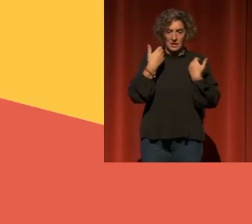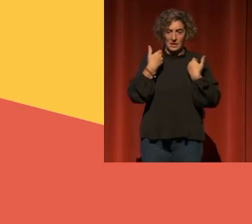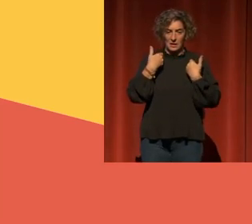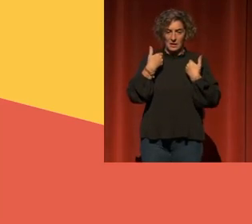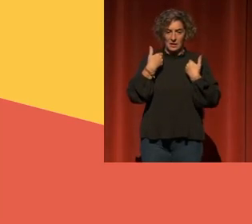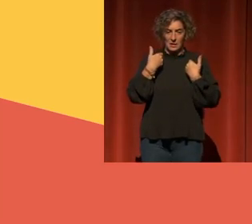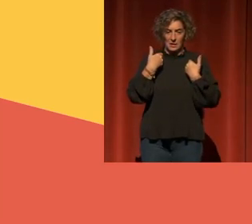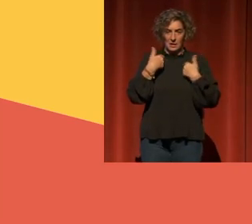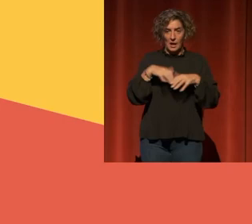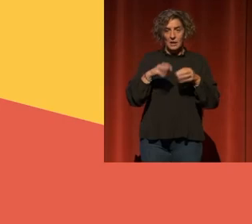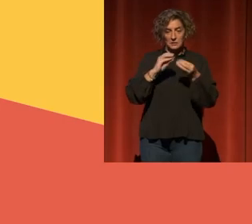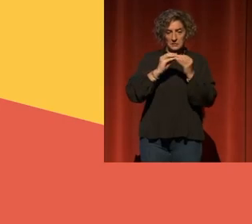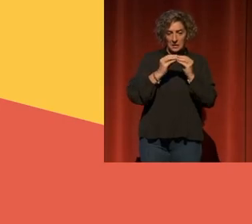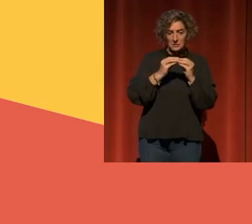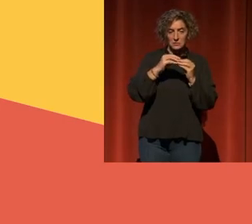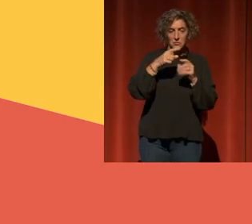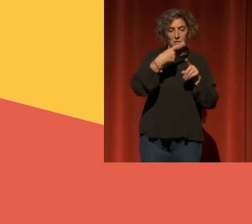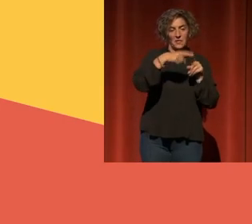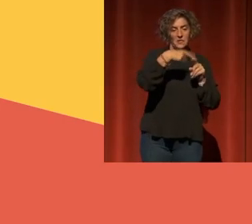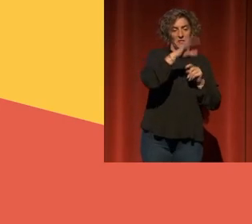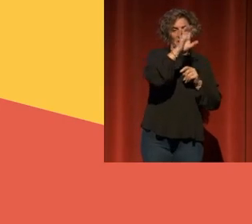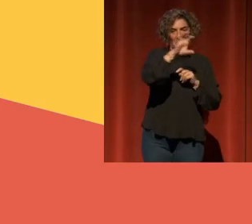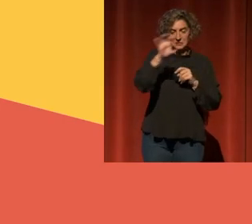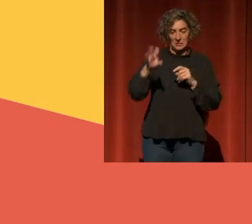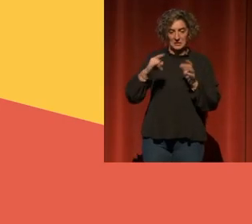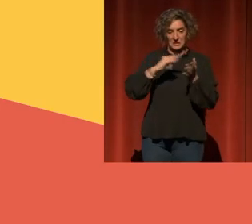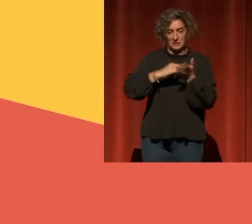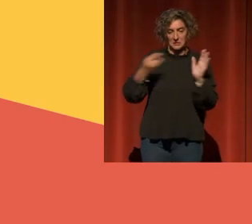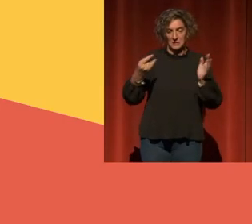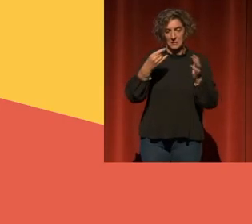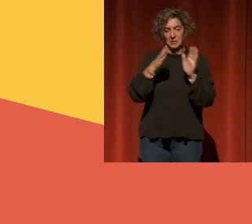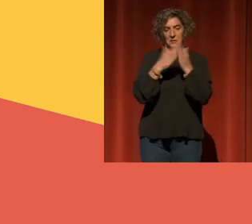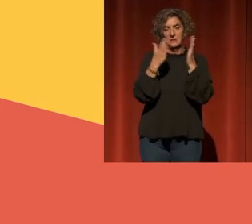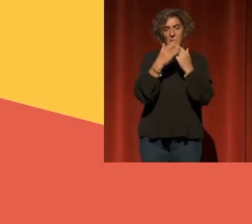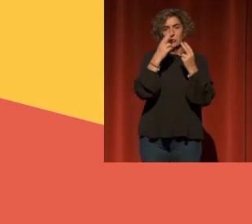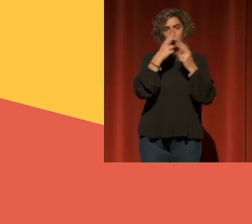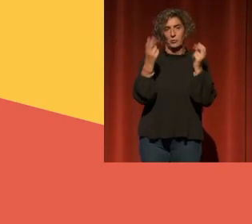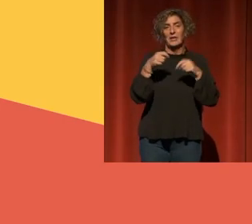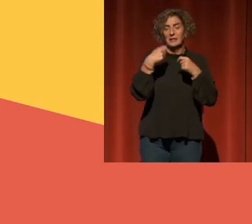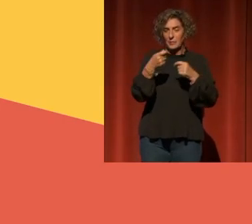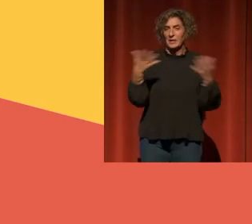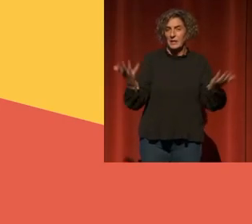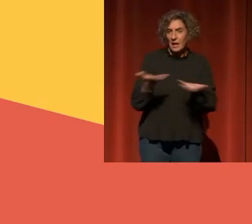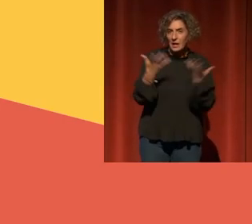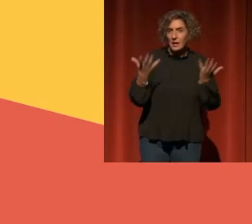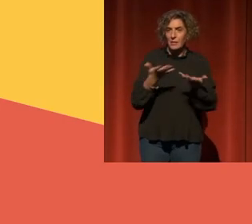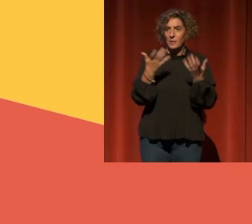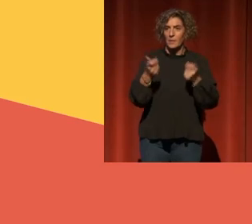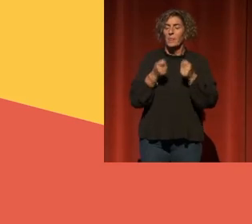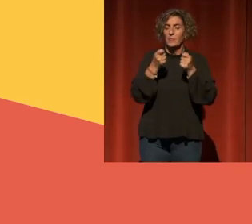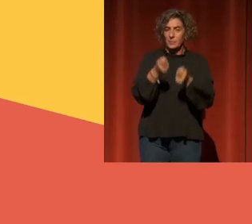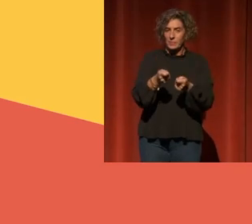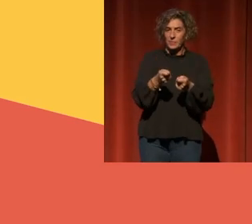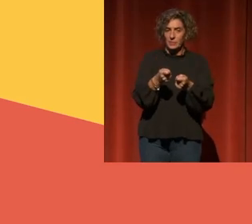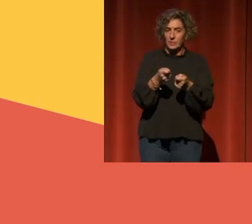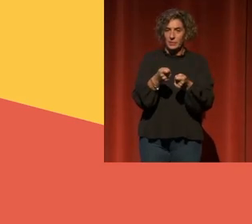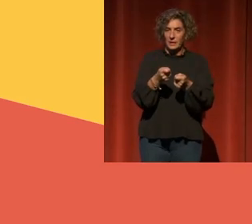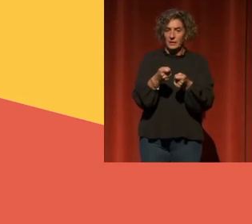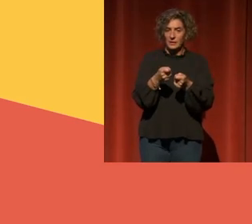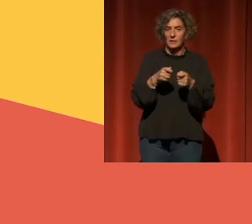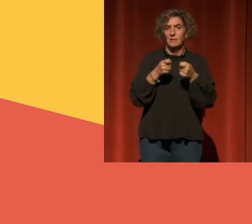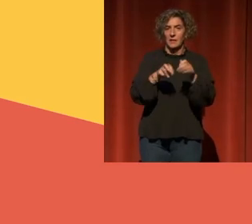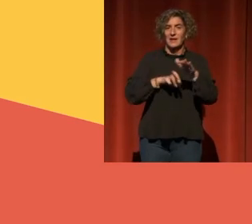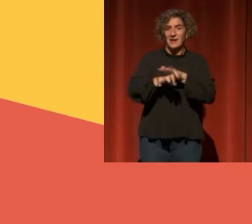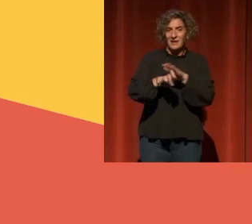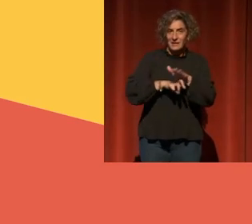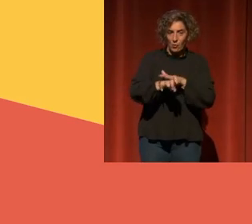los diferentes países a la vez que también animaba a incrementar la dotación eh de los recursos para